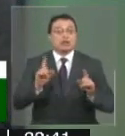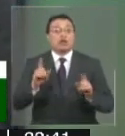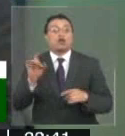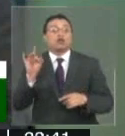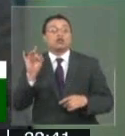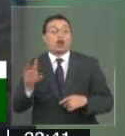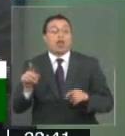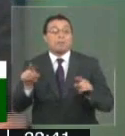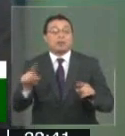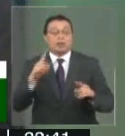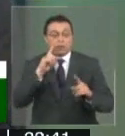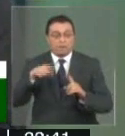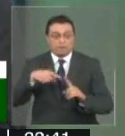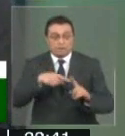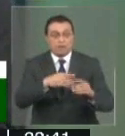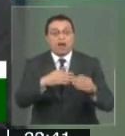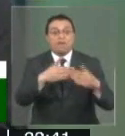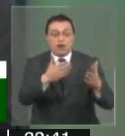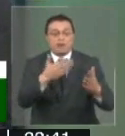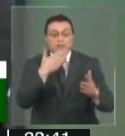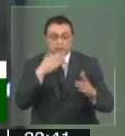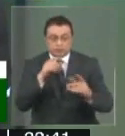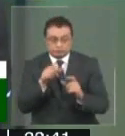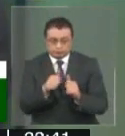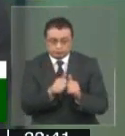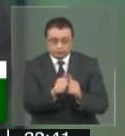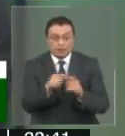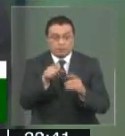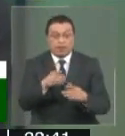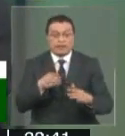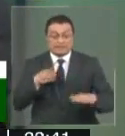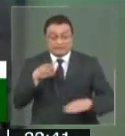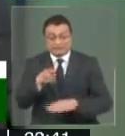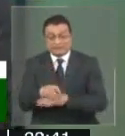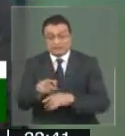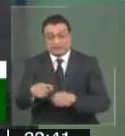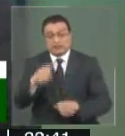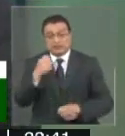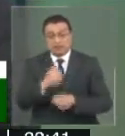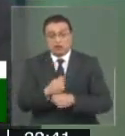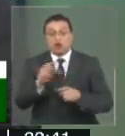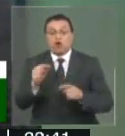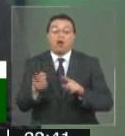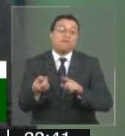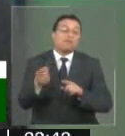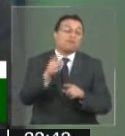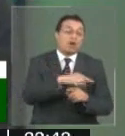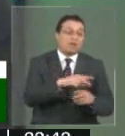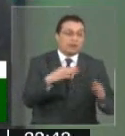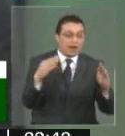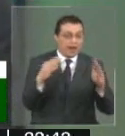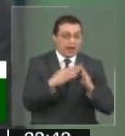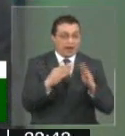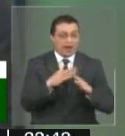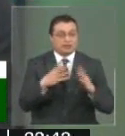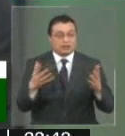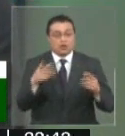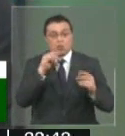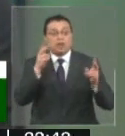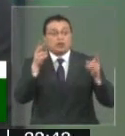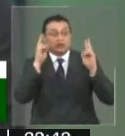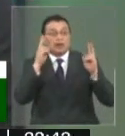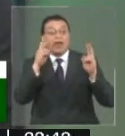solamente, lo seguimos también afuera. Entonces, llegar al trabajo o volver a su casa. Entonces, como se toma un tren, como se